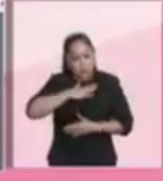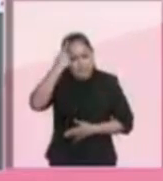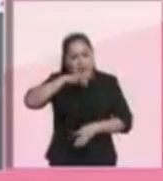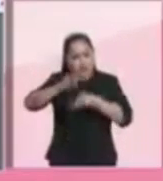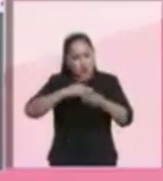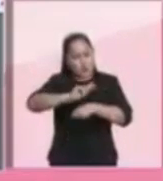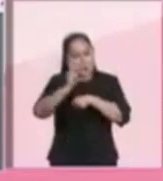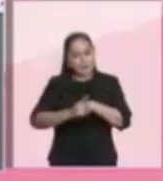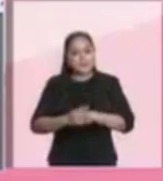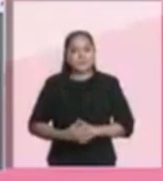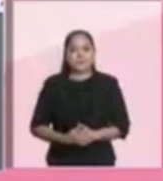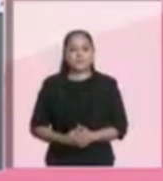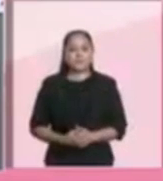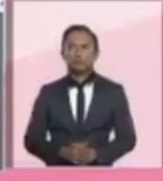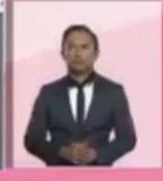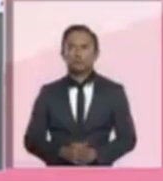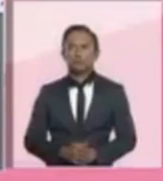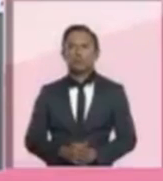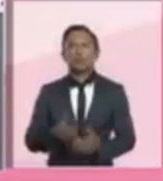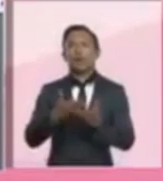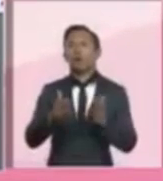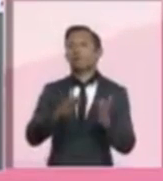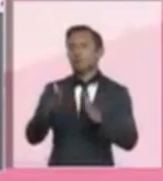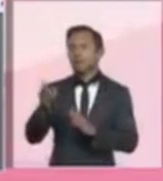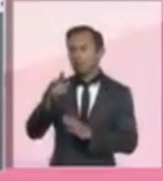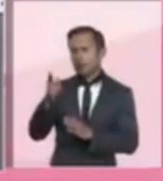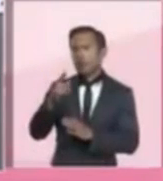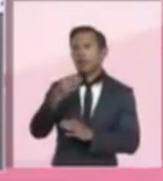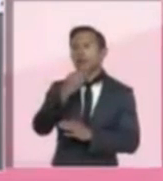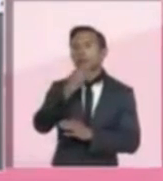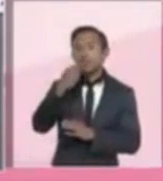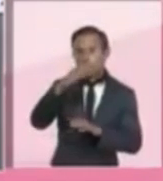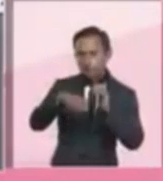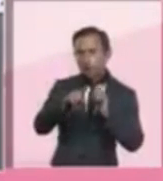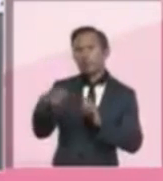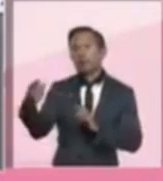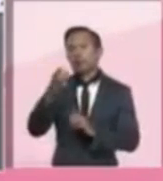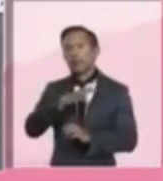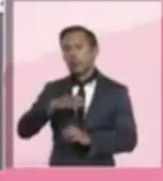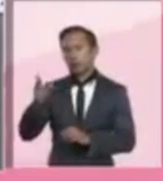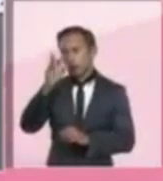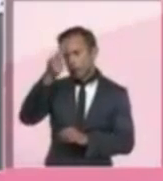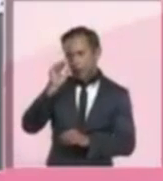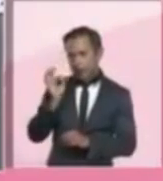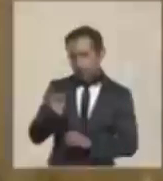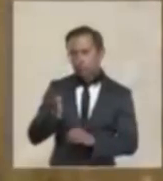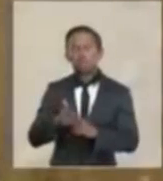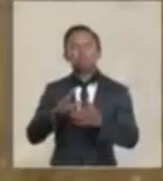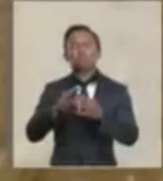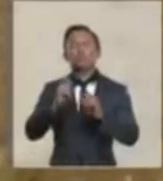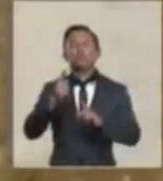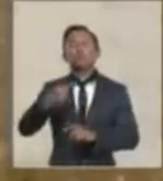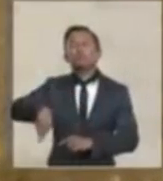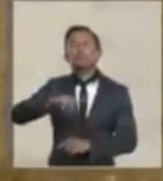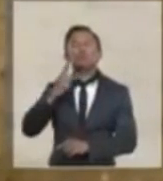país. Candidato José Antonio Meade, después voy con el candidato Anaya. Vale la pena, y yo creo que aquí se explica cómo somos como políticos. En